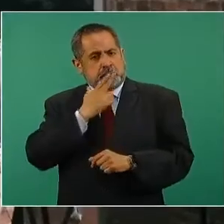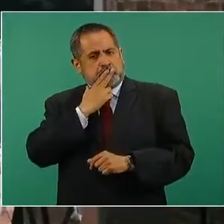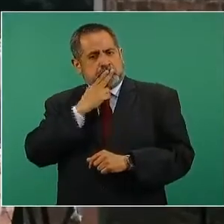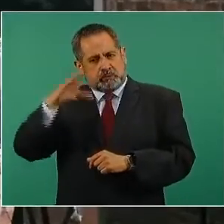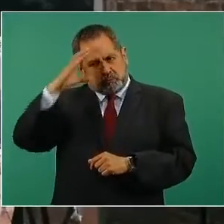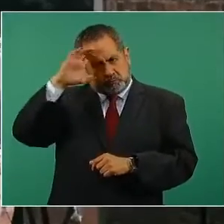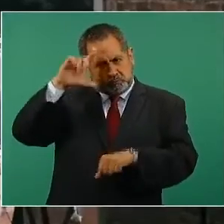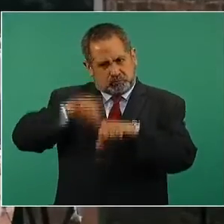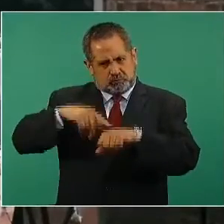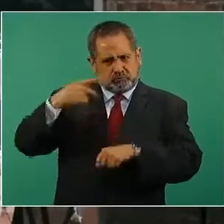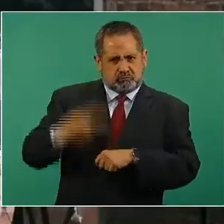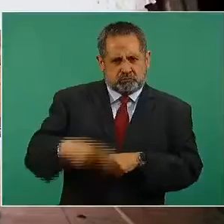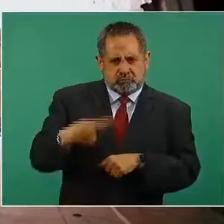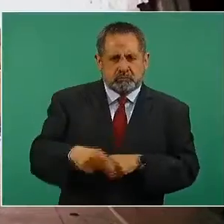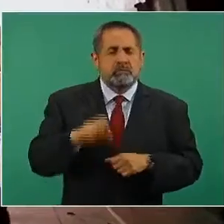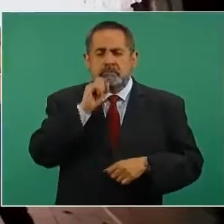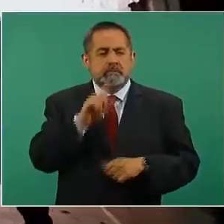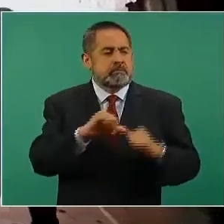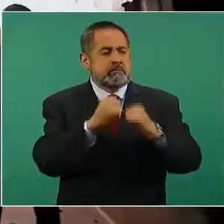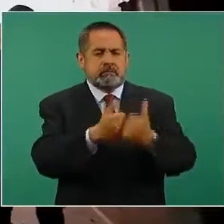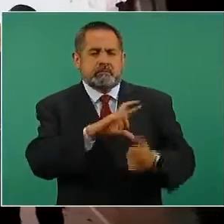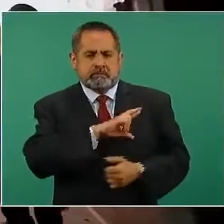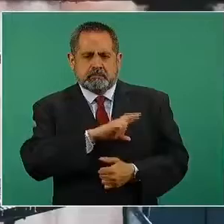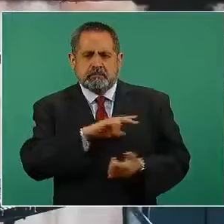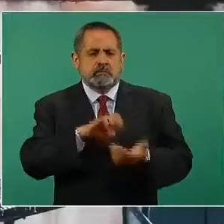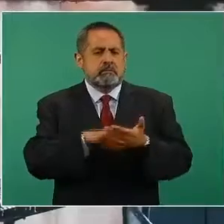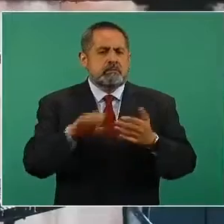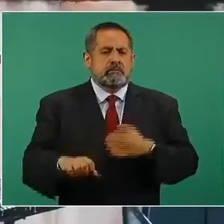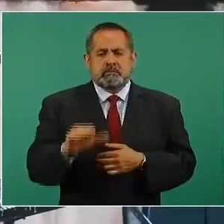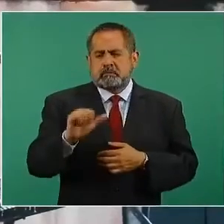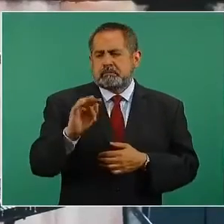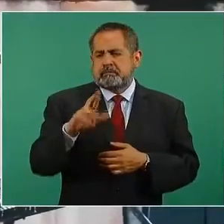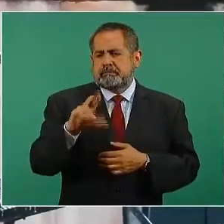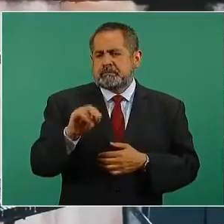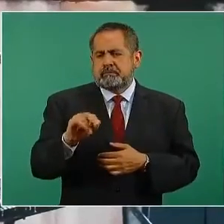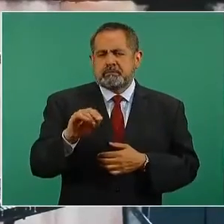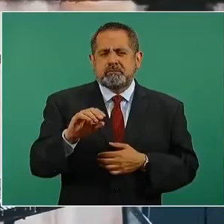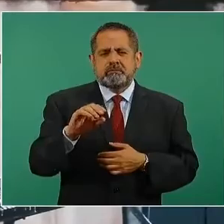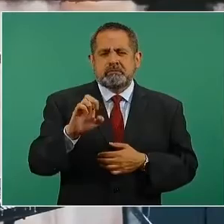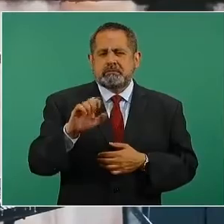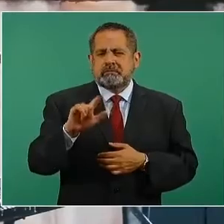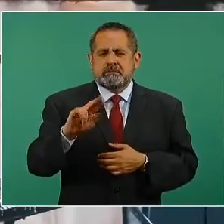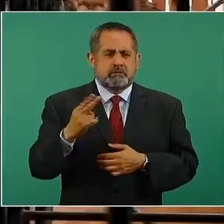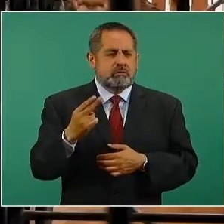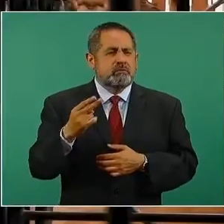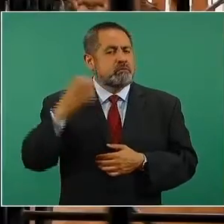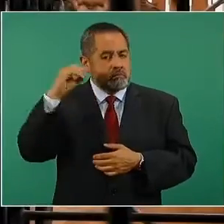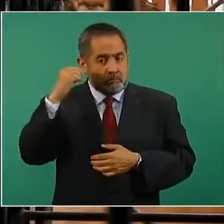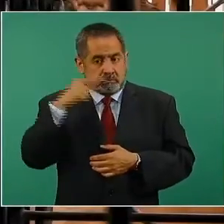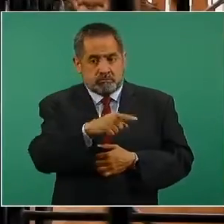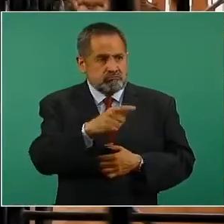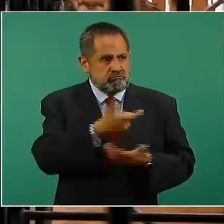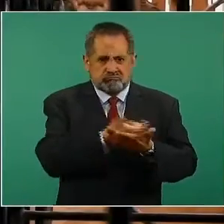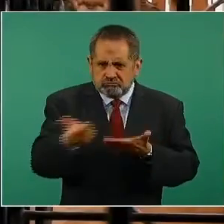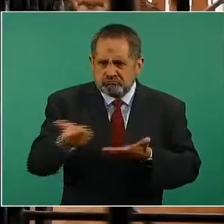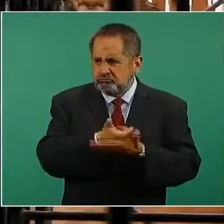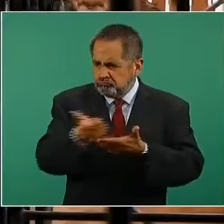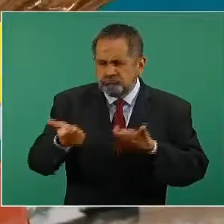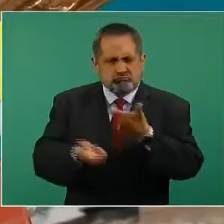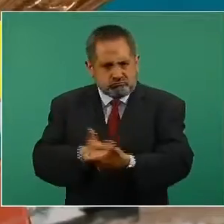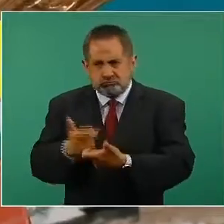así como organizaciones privadas, como la Fundación Alfredo Harpe Lu Oaxaca, que aporta significativamente